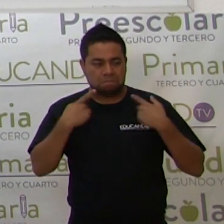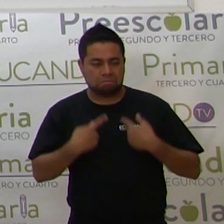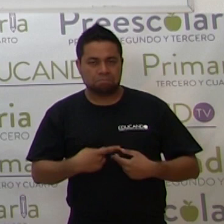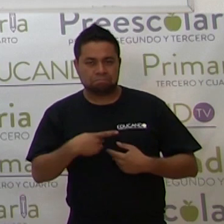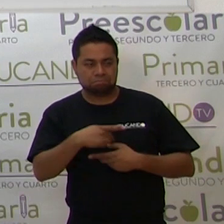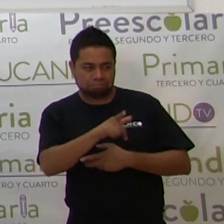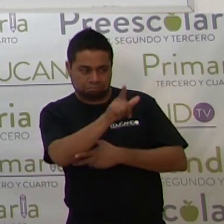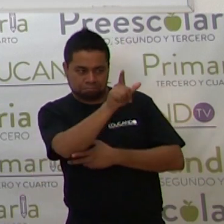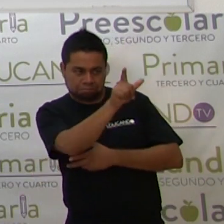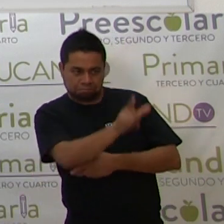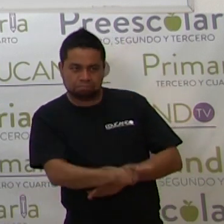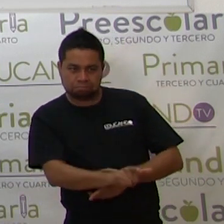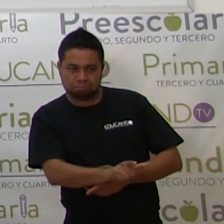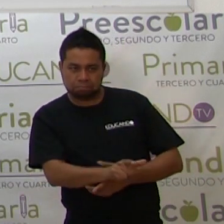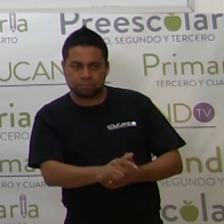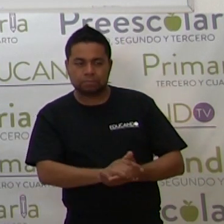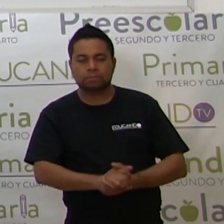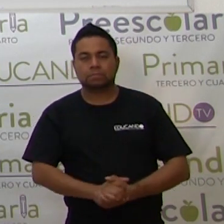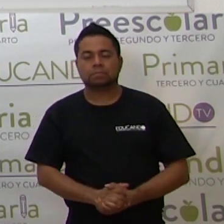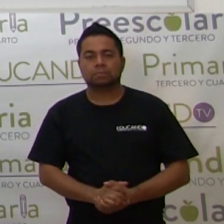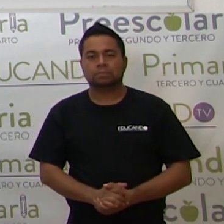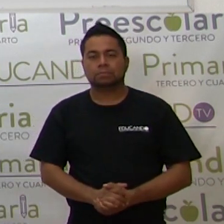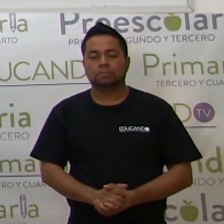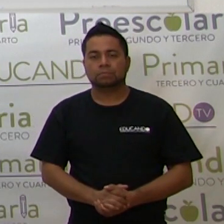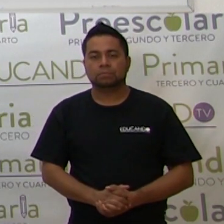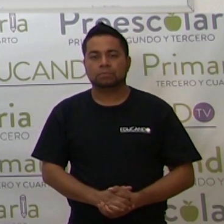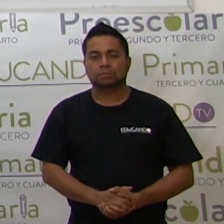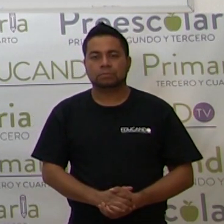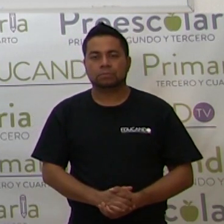bien, los personajes que